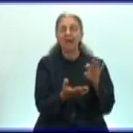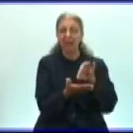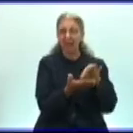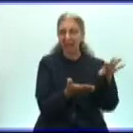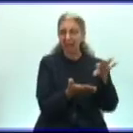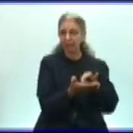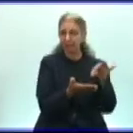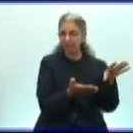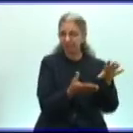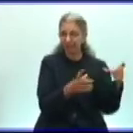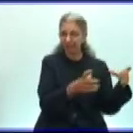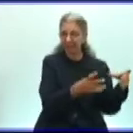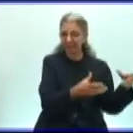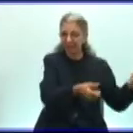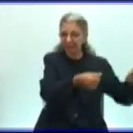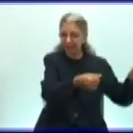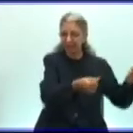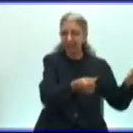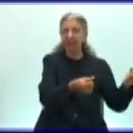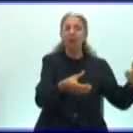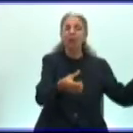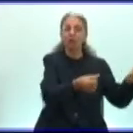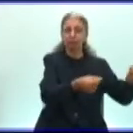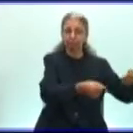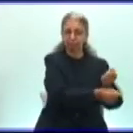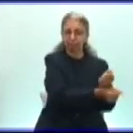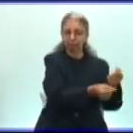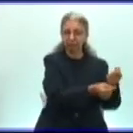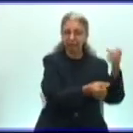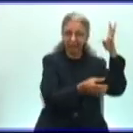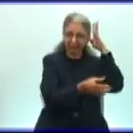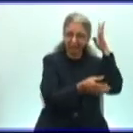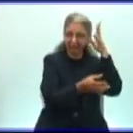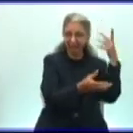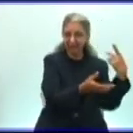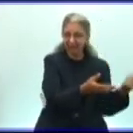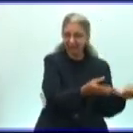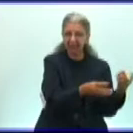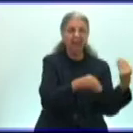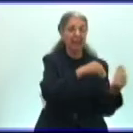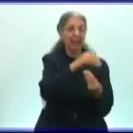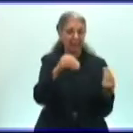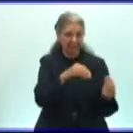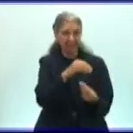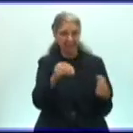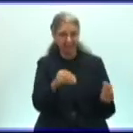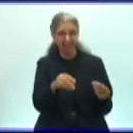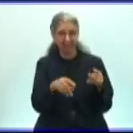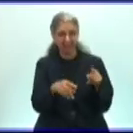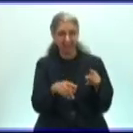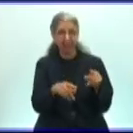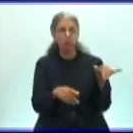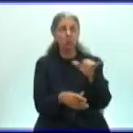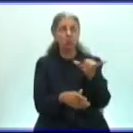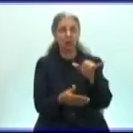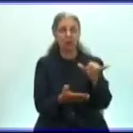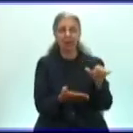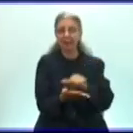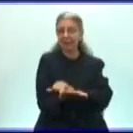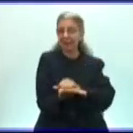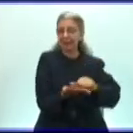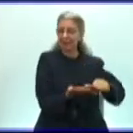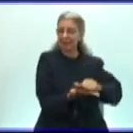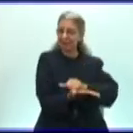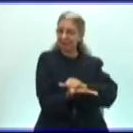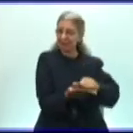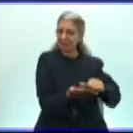la arrocera y en la olla reina, como muchos conocemos, hay una transformación de energía. Al igual ocurre en la plancha eléctrica y